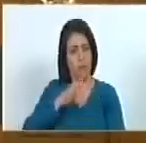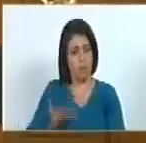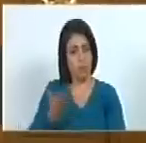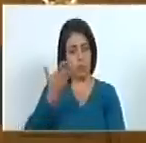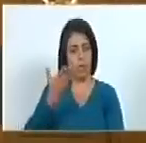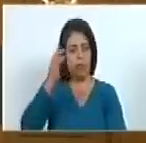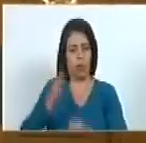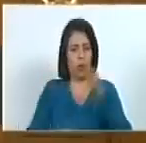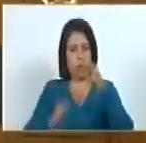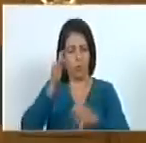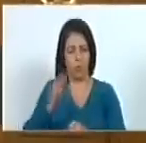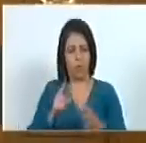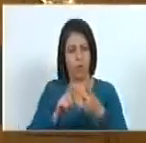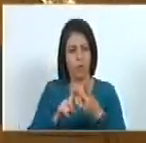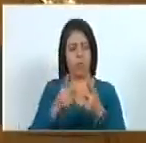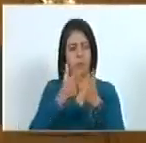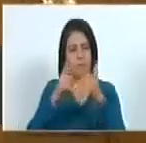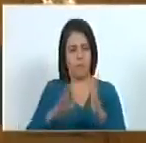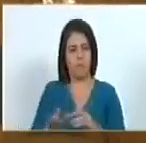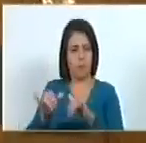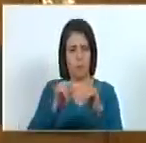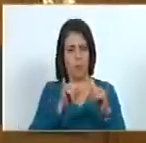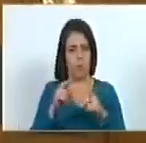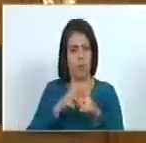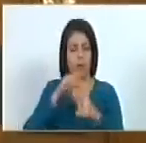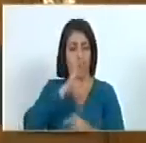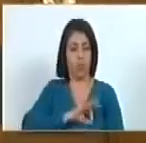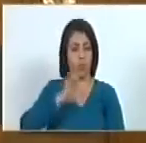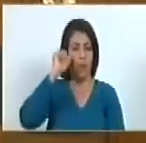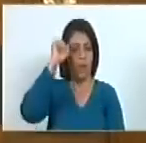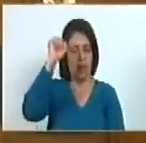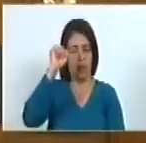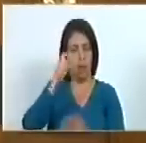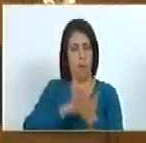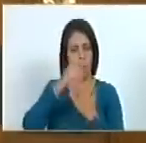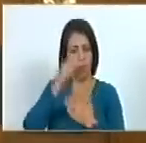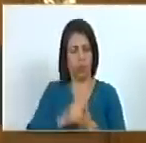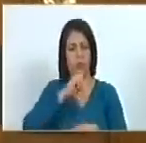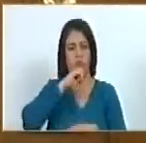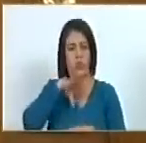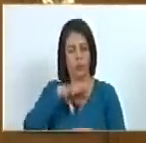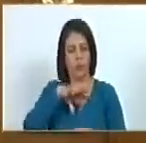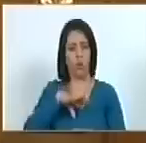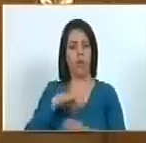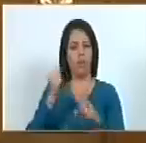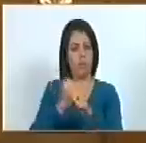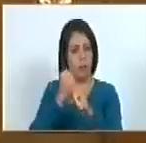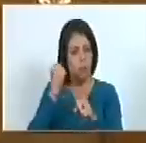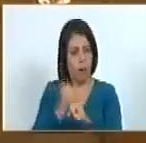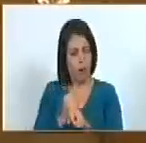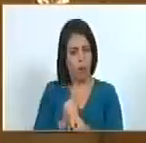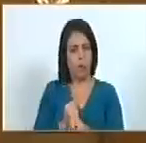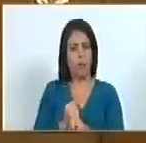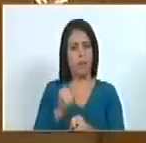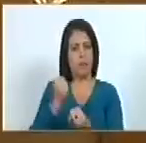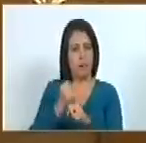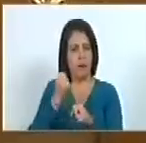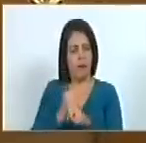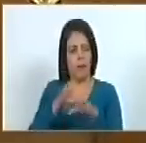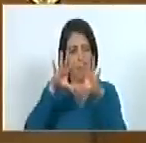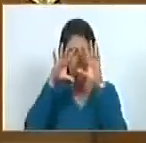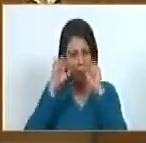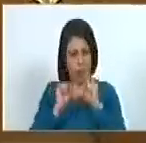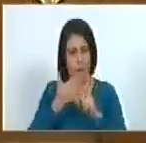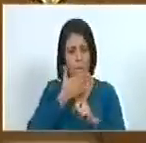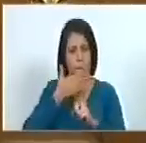en la justicia, en la libertad. Estamos hablando del socialismo, es el proyecto histórico de la clase obrera, y la clase obrera ha entendido